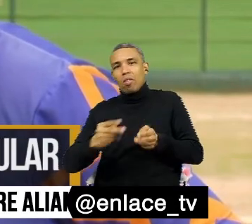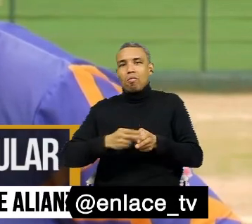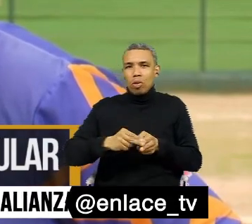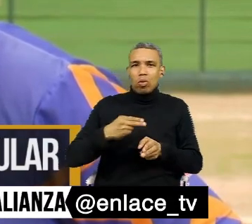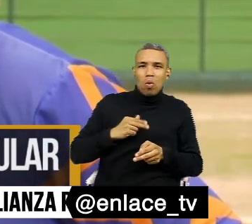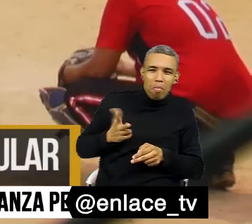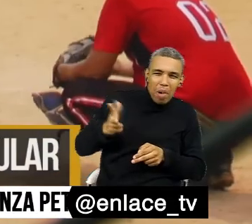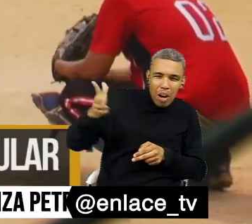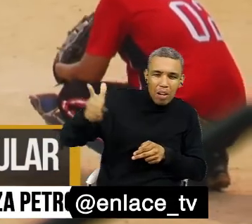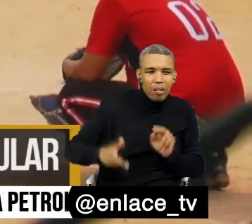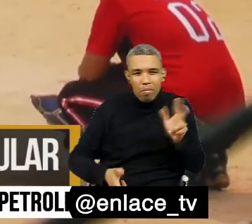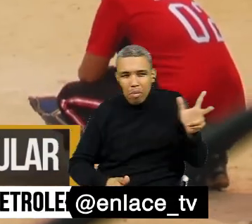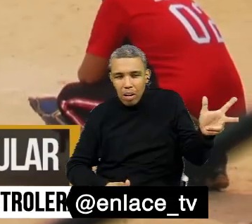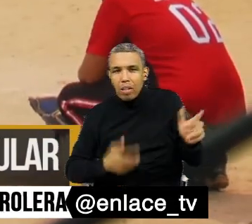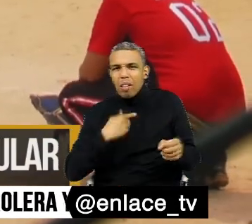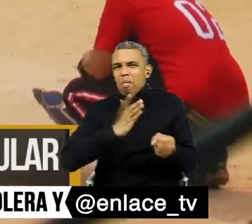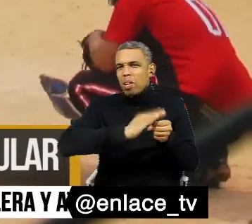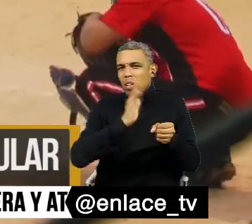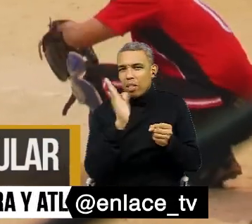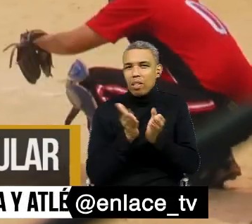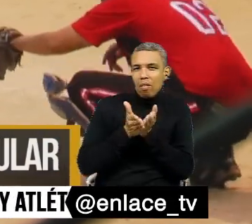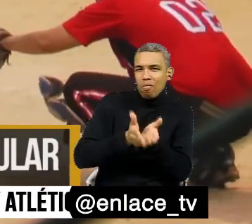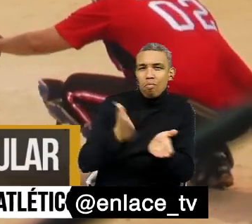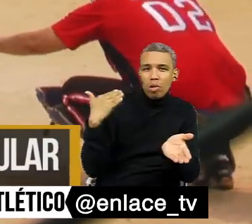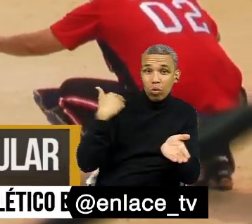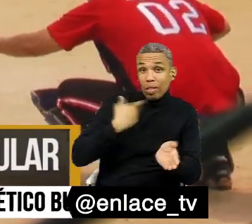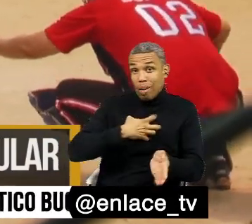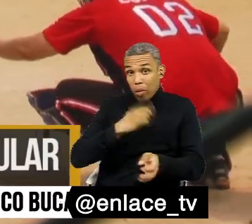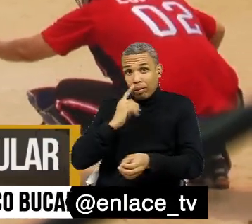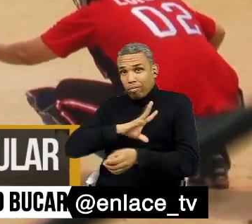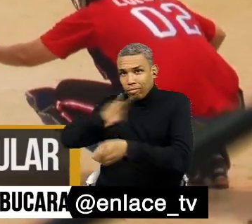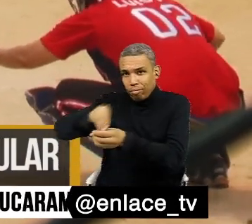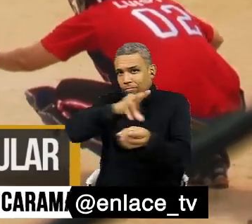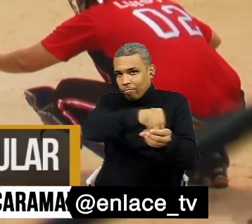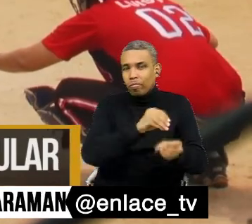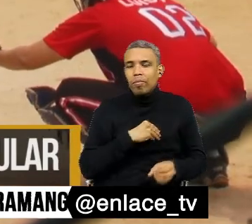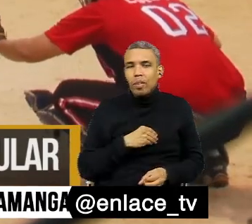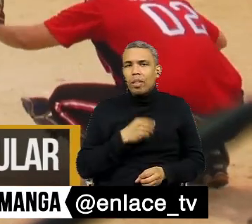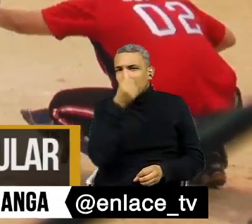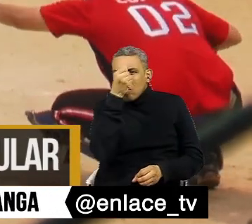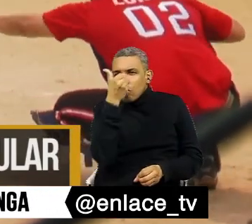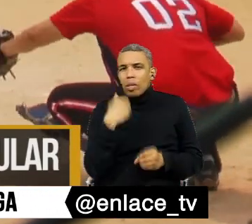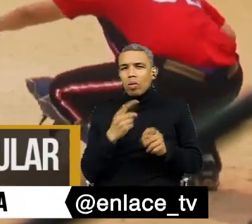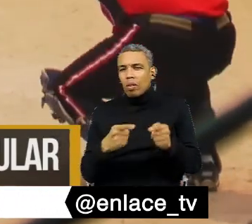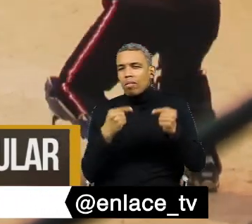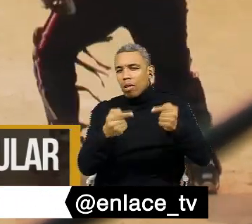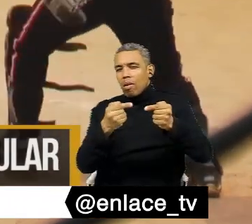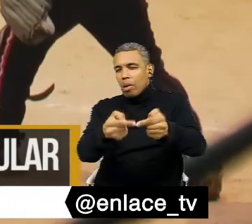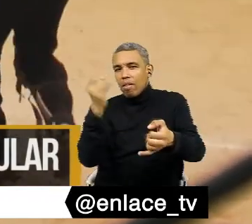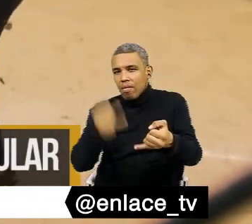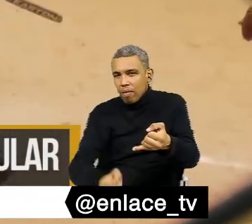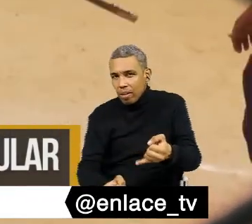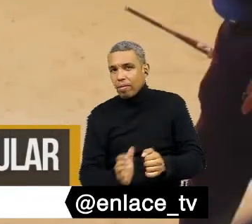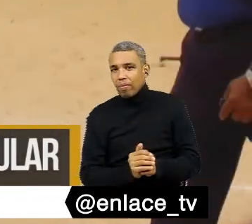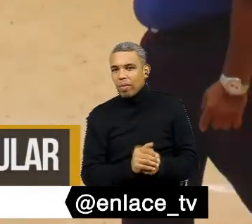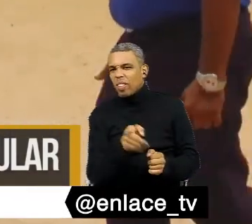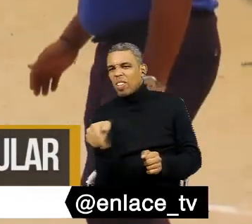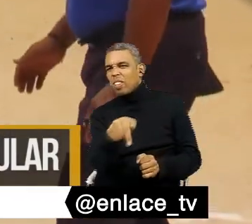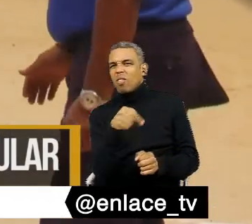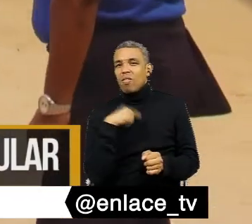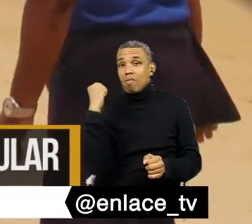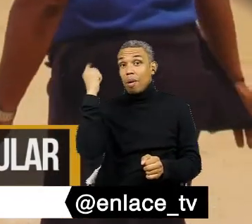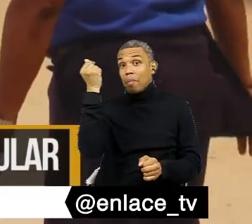en Barranquilla. El domingo se jugará a las 10 de la mañana la gran final de esta competencia y se conocerá a los ganadores, que serán premiados con